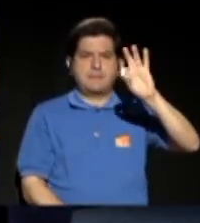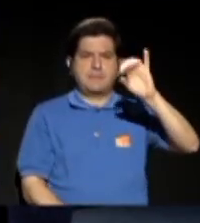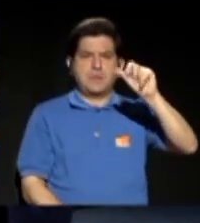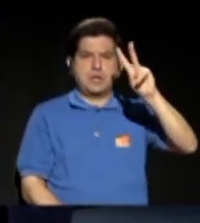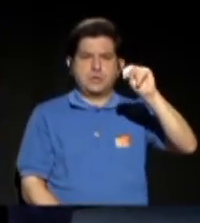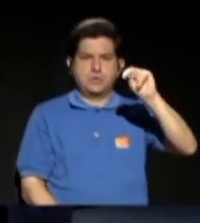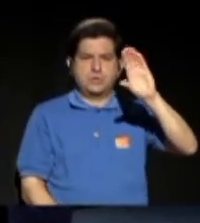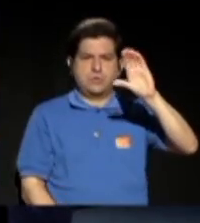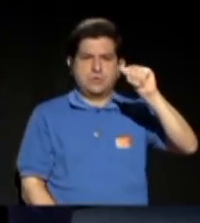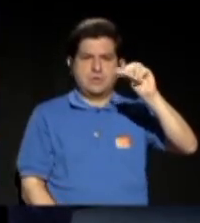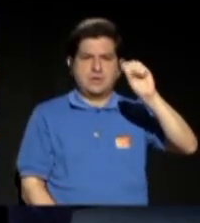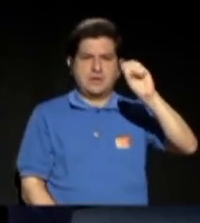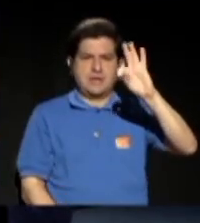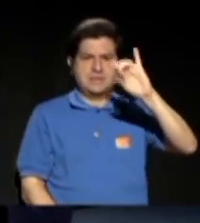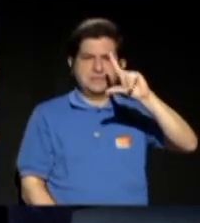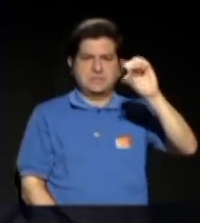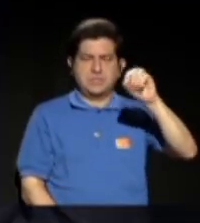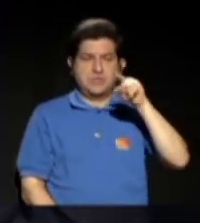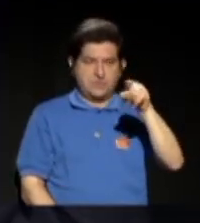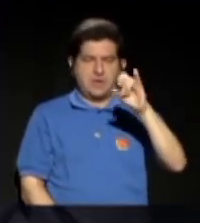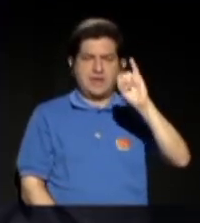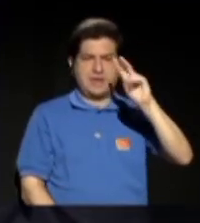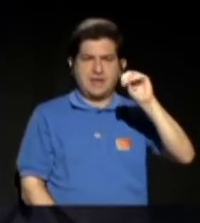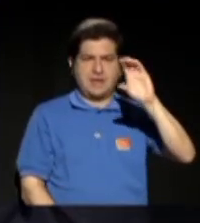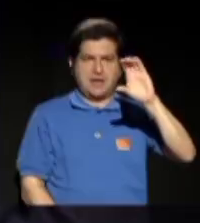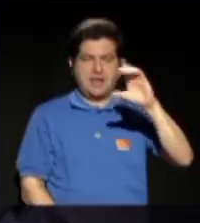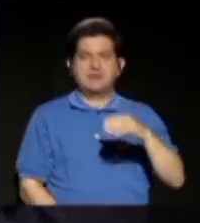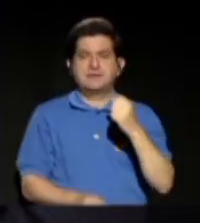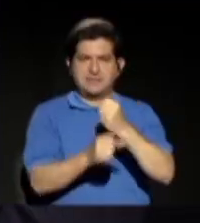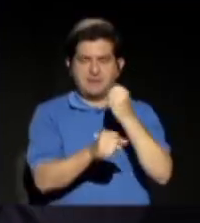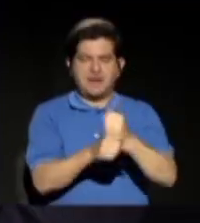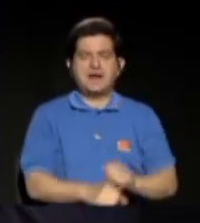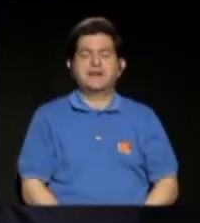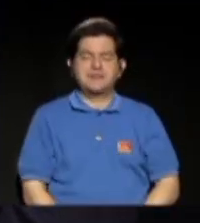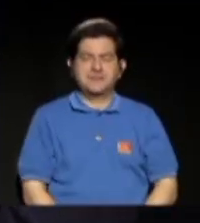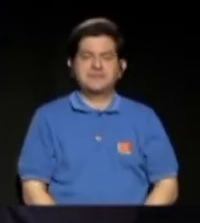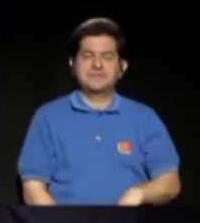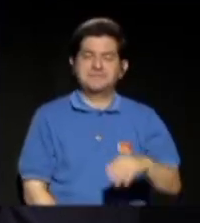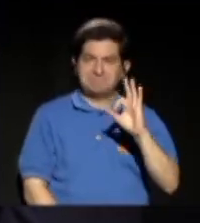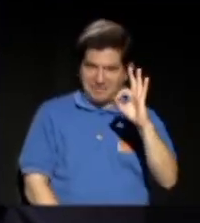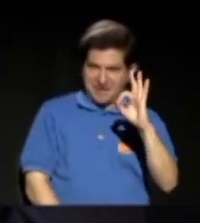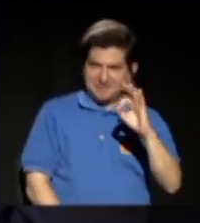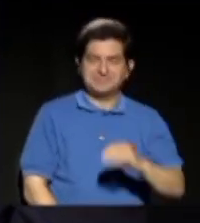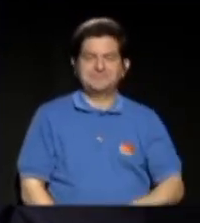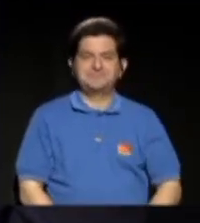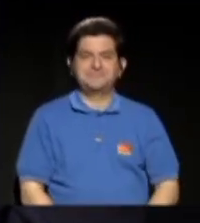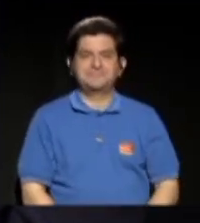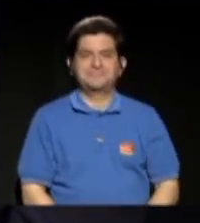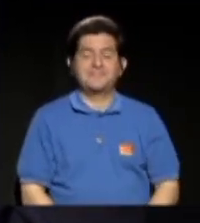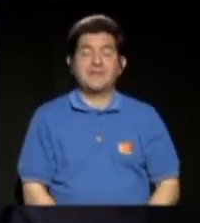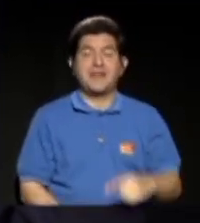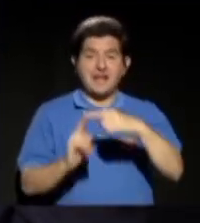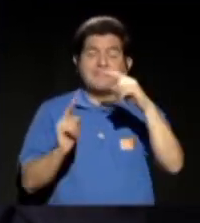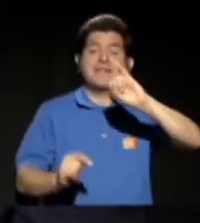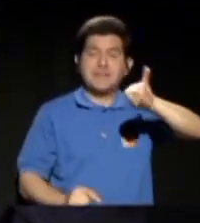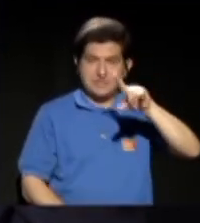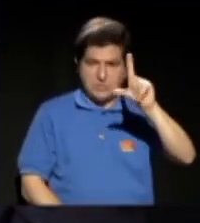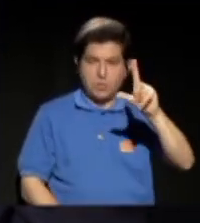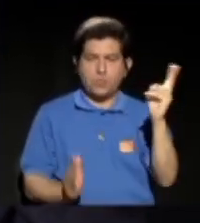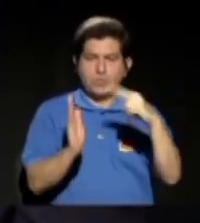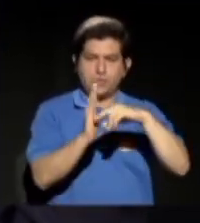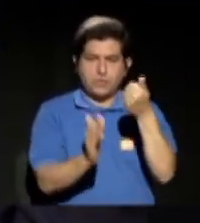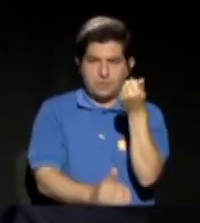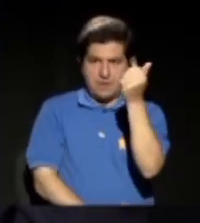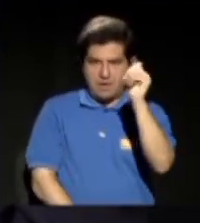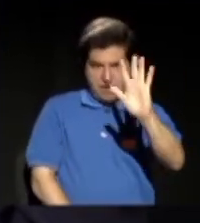INEC, quien sí sabe todas las respuestas. Por favor, don Milton. Buenas, ¿cómo está? Sí, efectivamente, a partir del mes de julio del